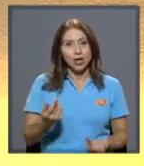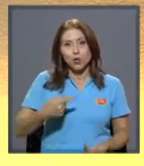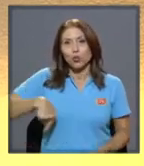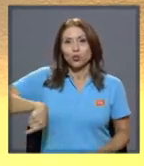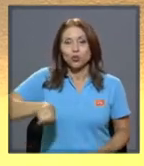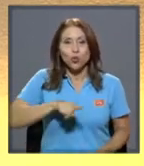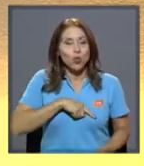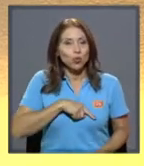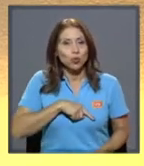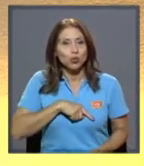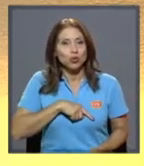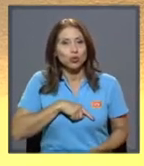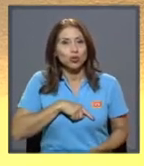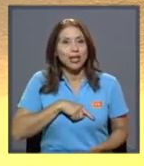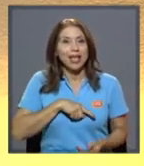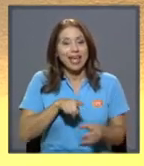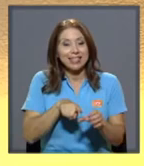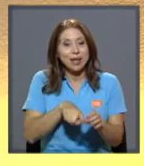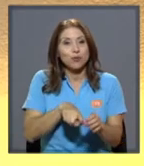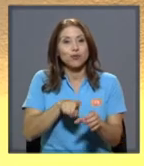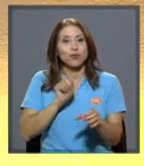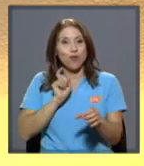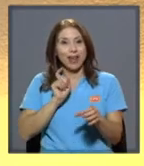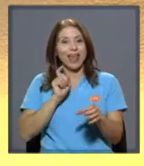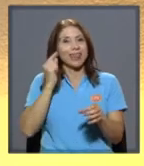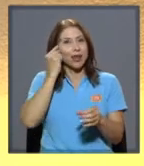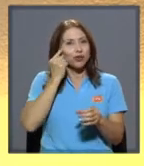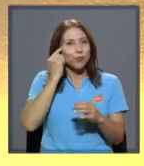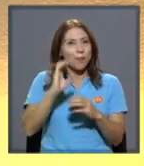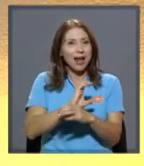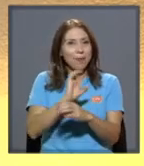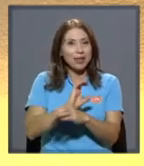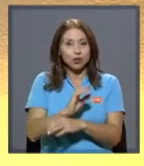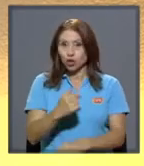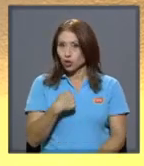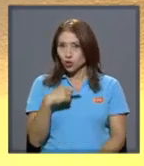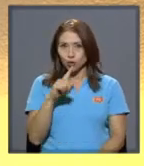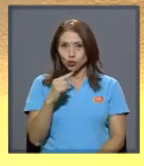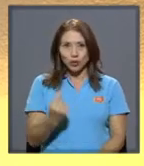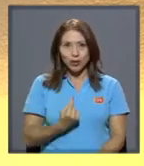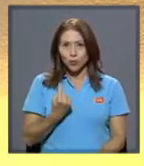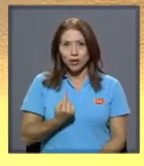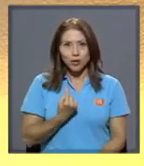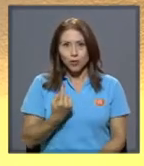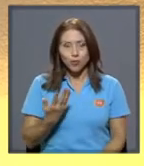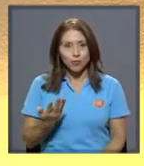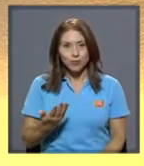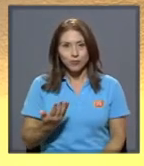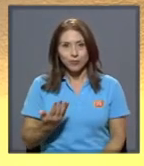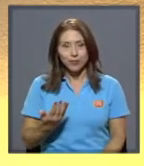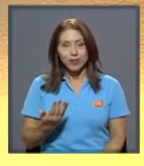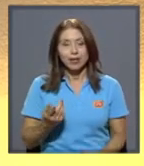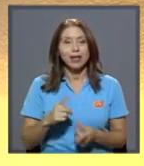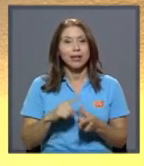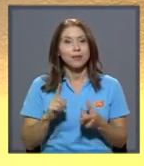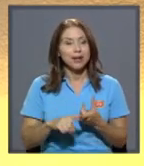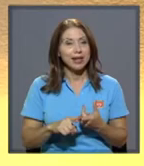estamos fuera de los parámetros y yo no soy el único, ¿no? Es decir, de manera